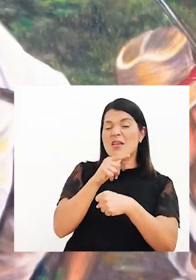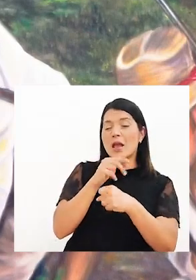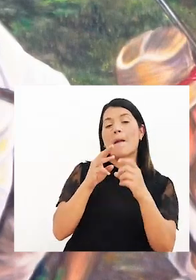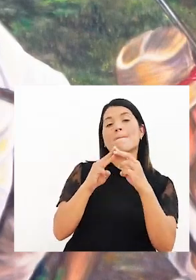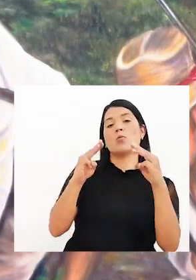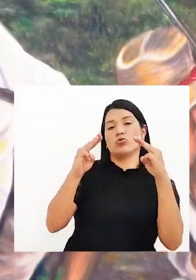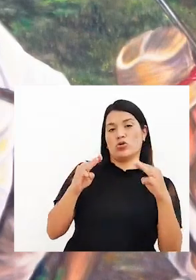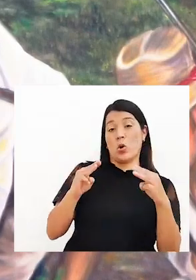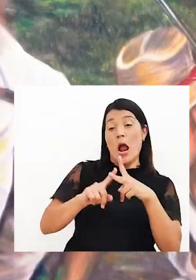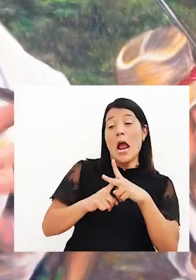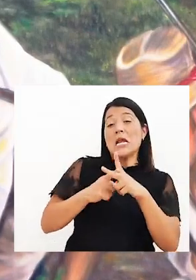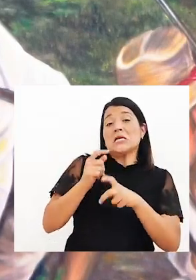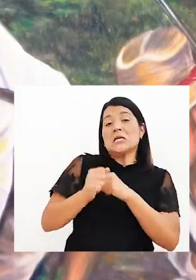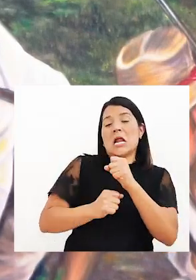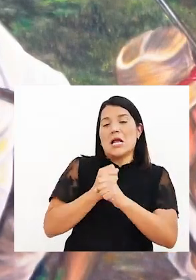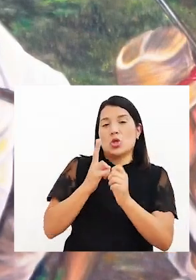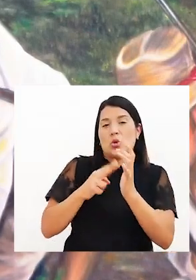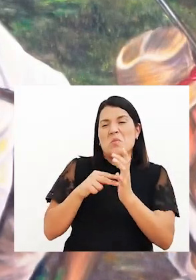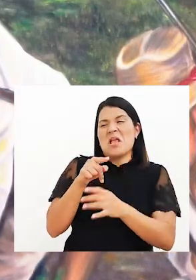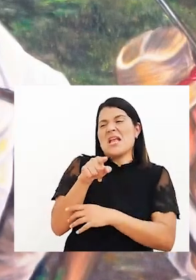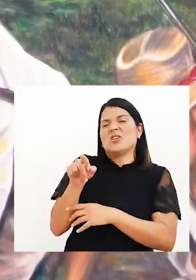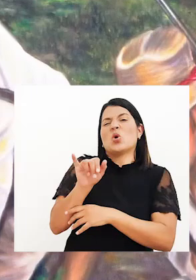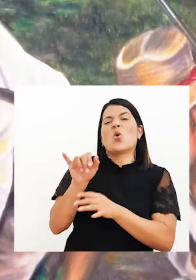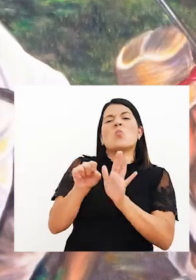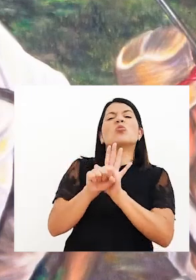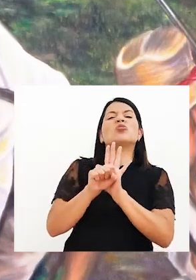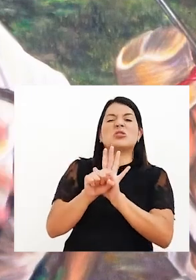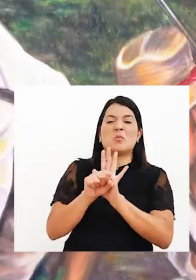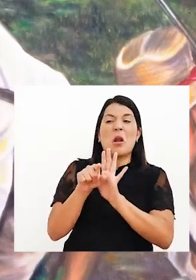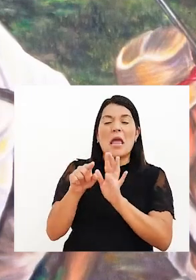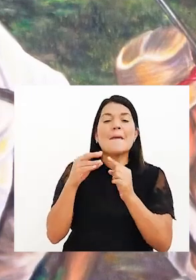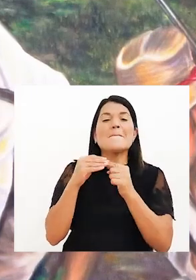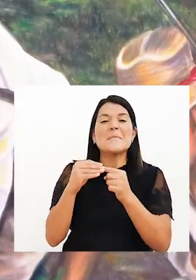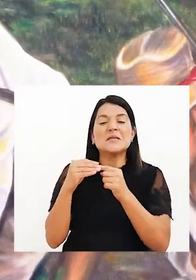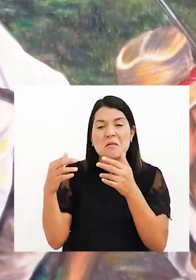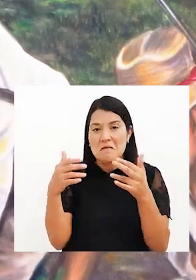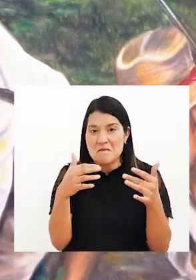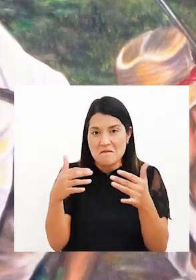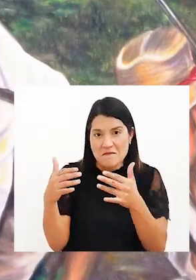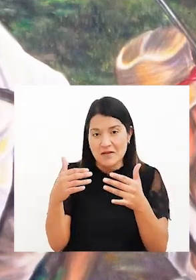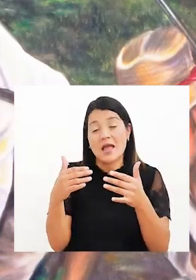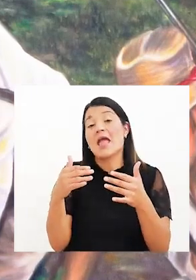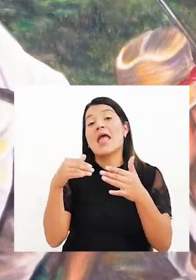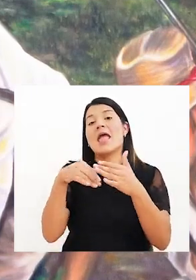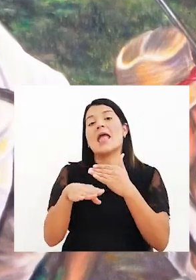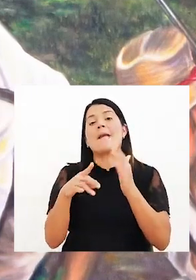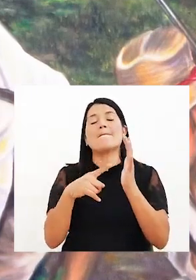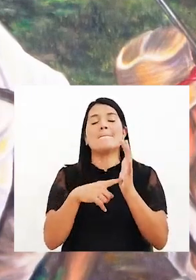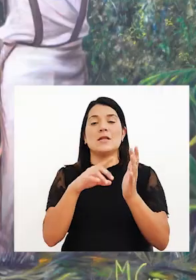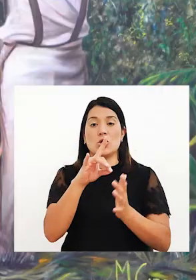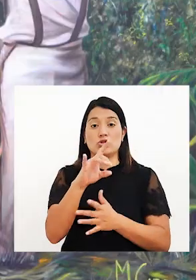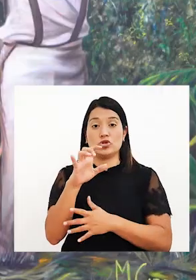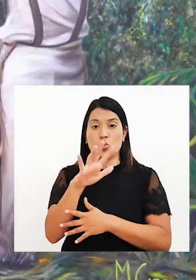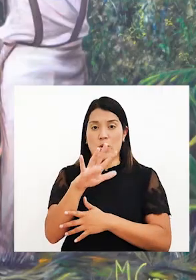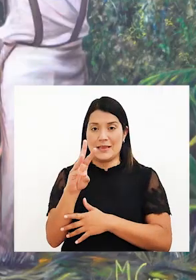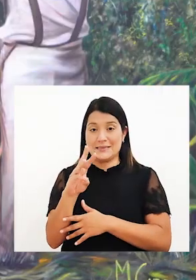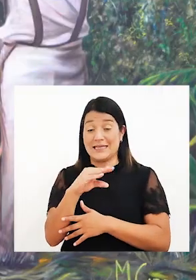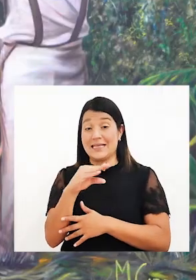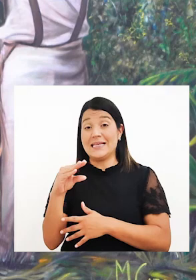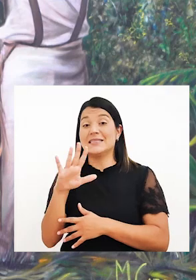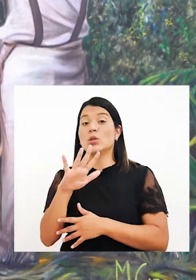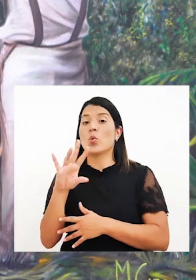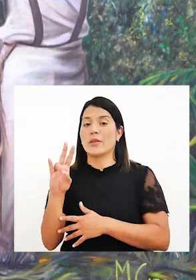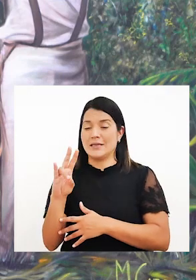¿verdad? Que son como símbolos, ¿verdad?, donde fueron los principales combates, donde fueron los primeros escenarios de la guerra del 56-57. El ejército